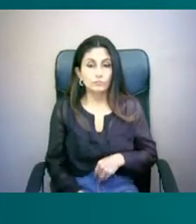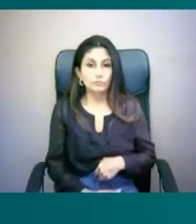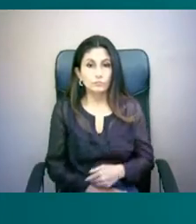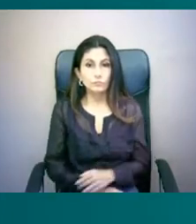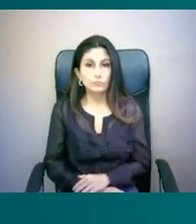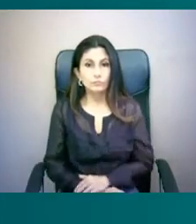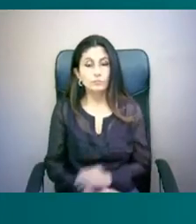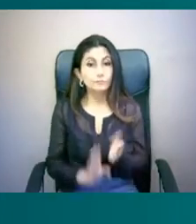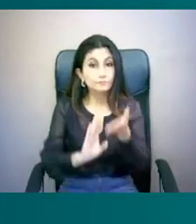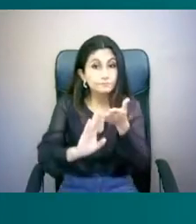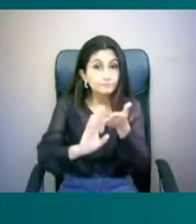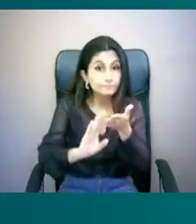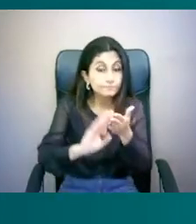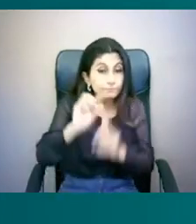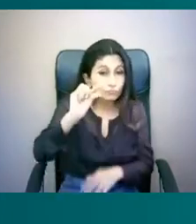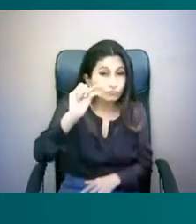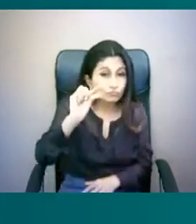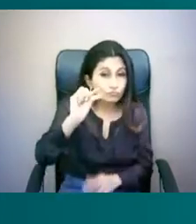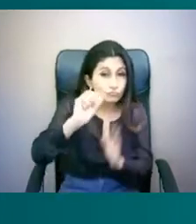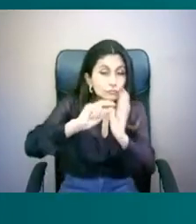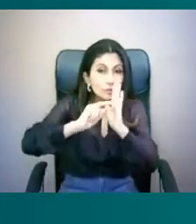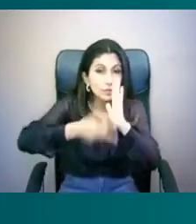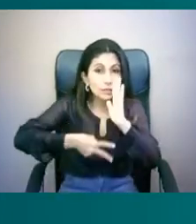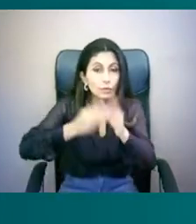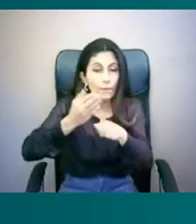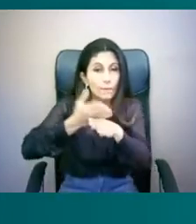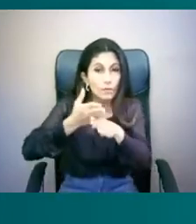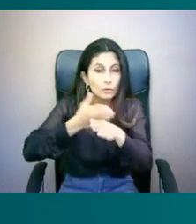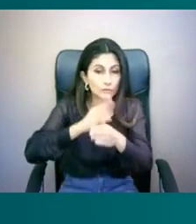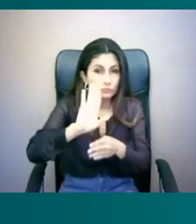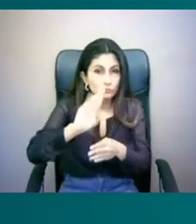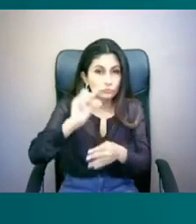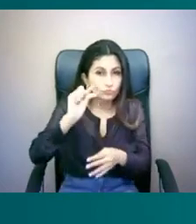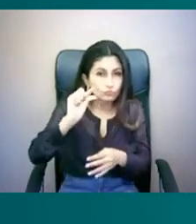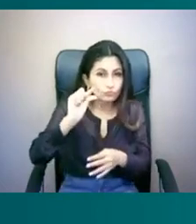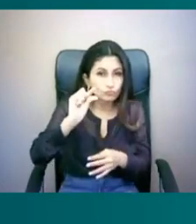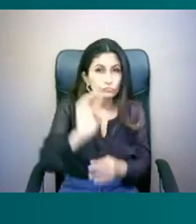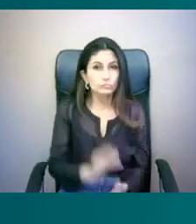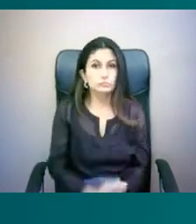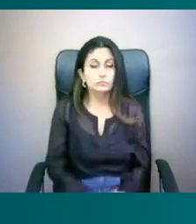Un segundo, que por aquí tienen problemas técnicos.